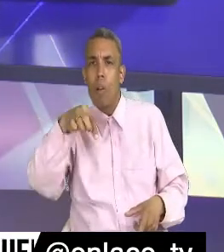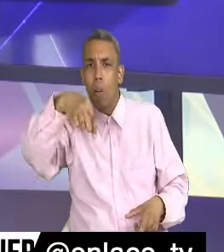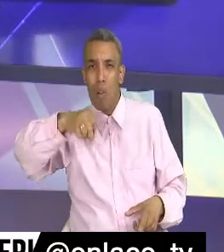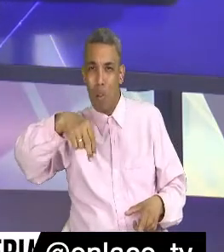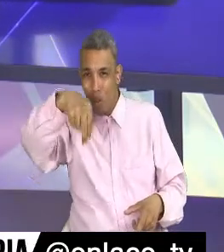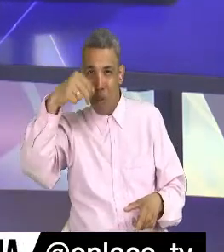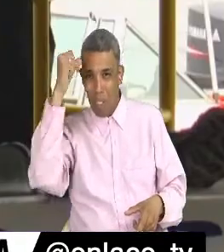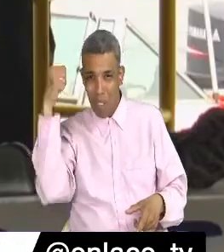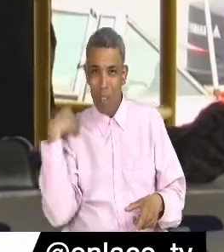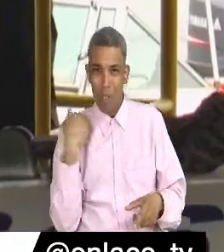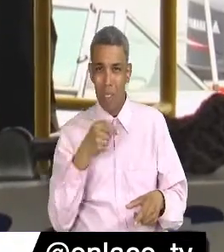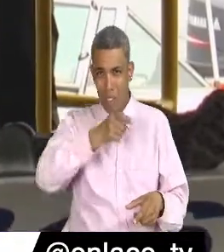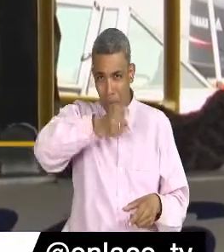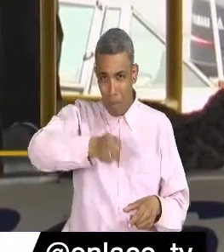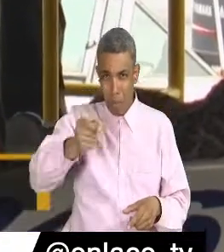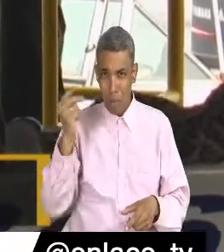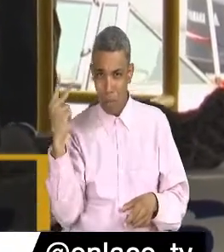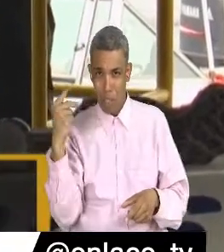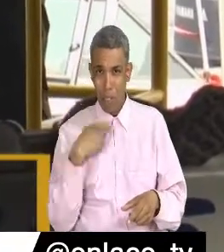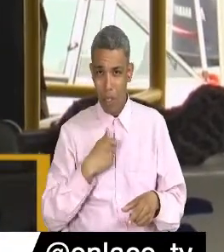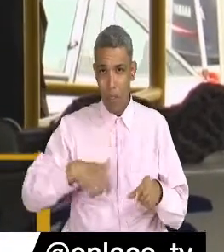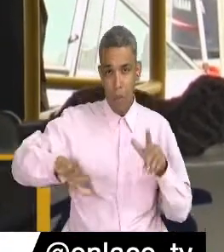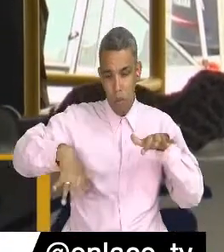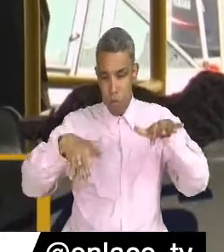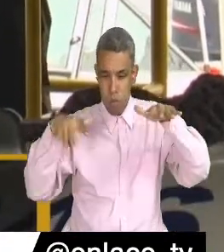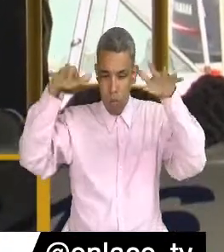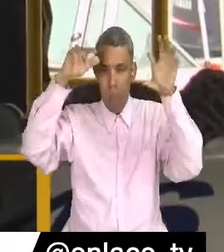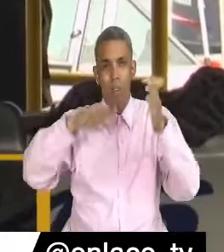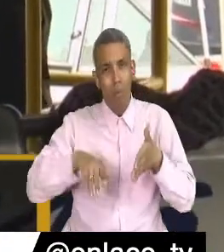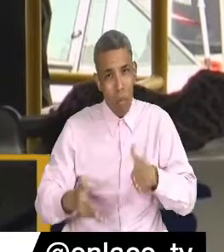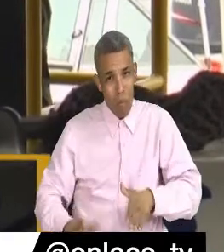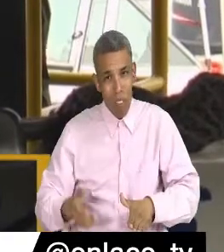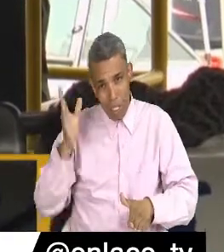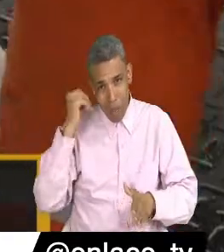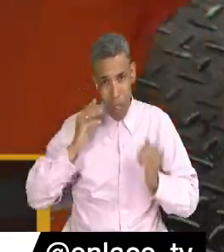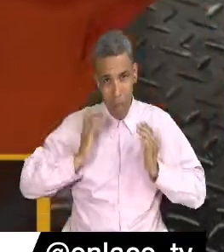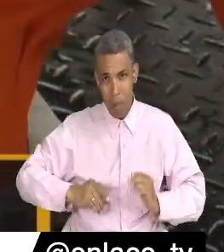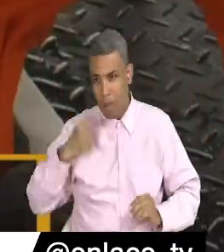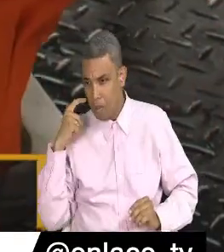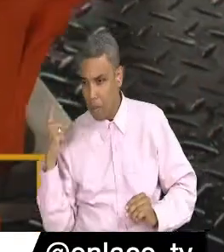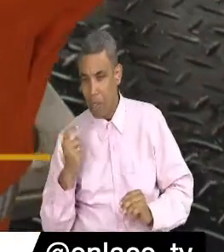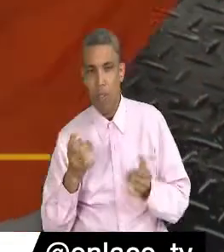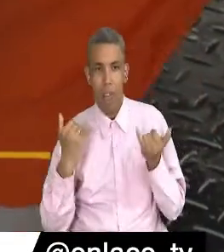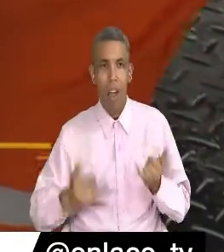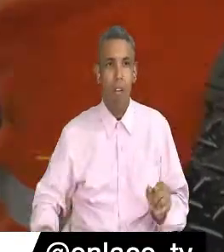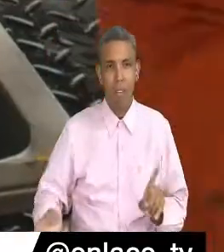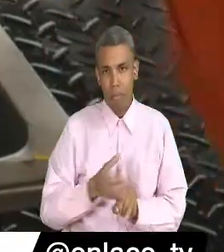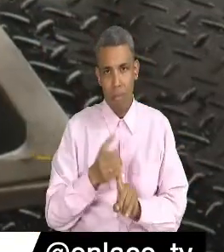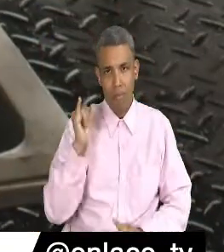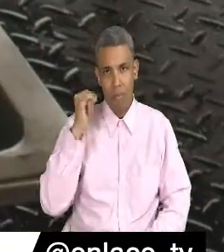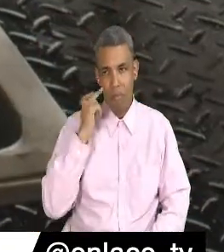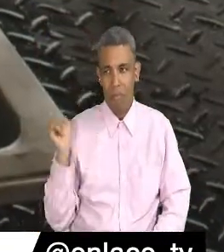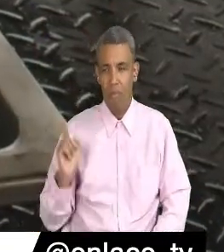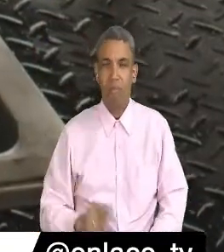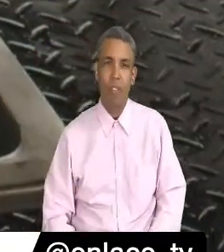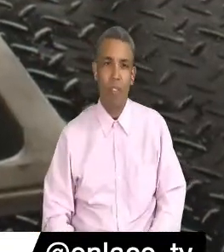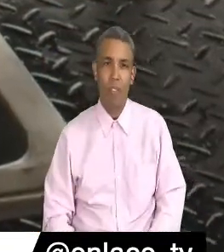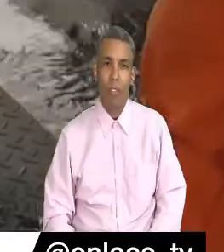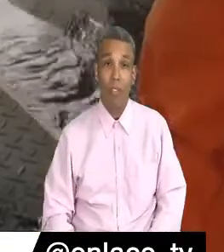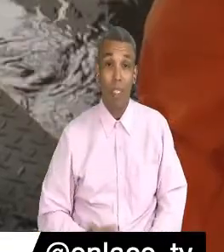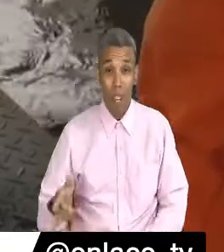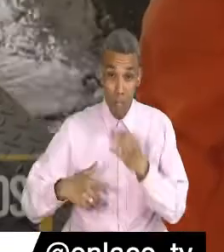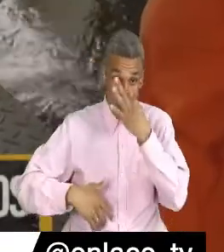descomposición. Este es el momento en el que las autoridades hacen el levantamiento de los cuerpos de los dos hermanos que murieron ahogados en la